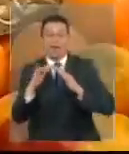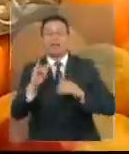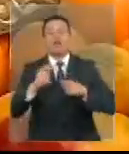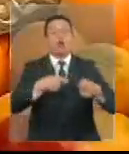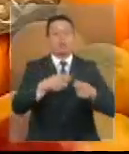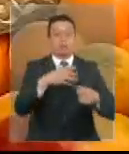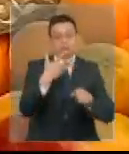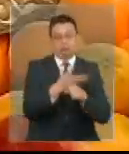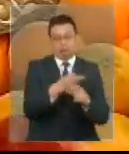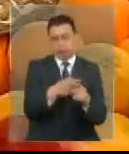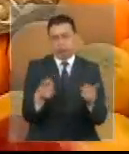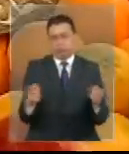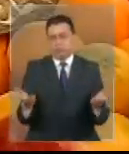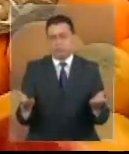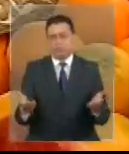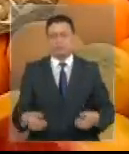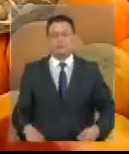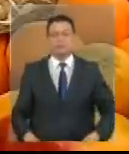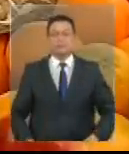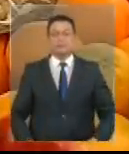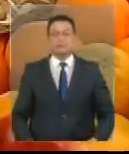comercial.